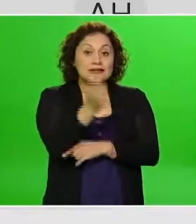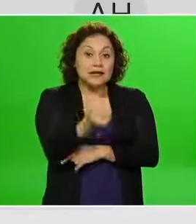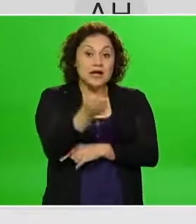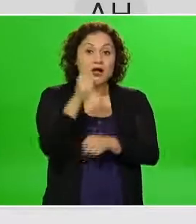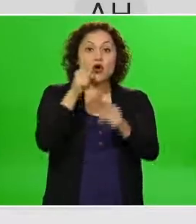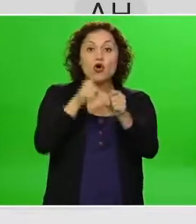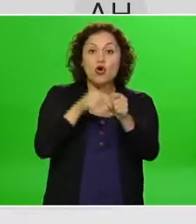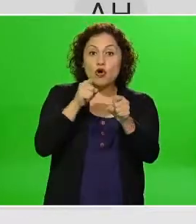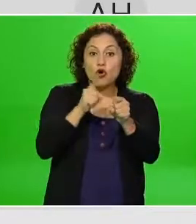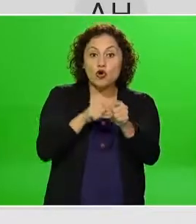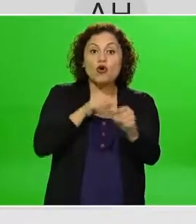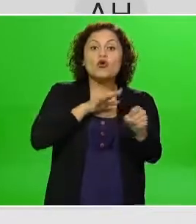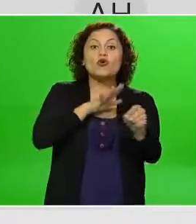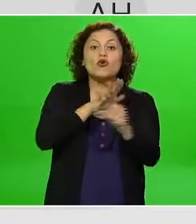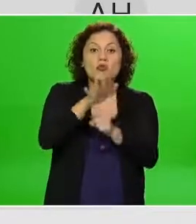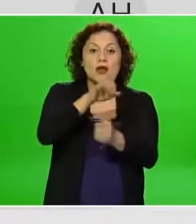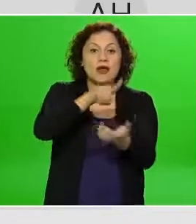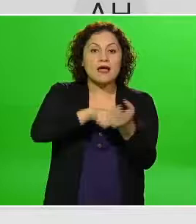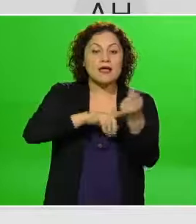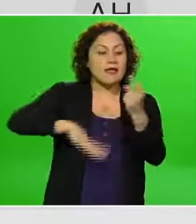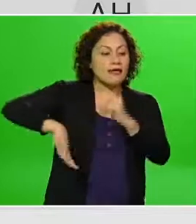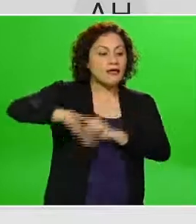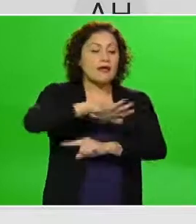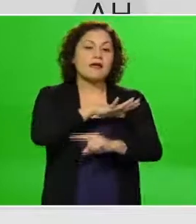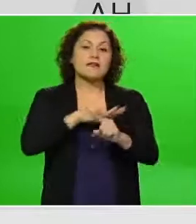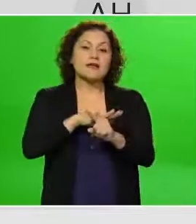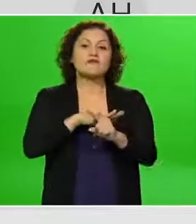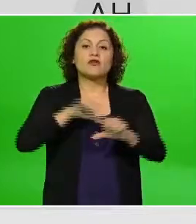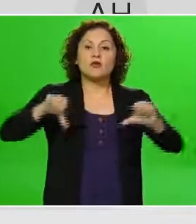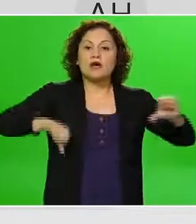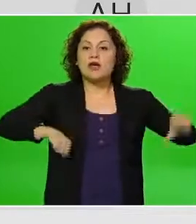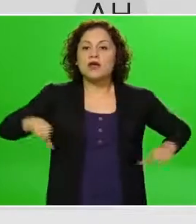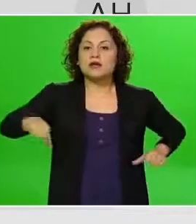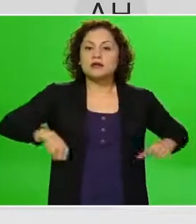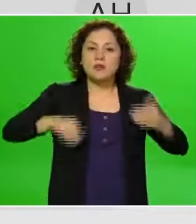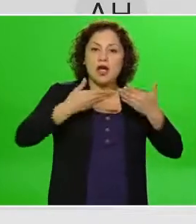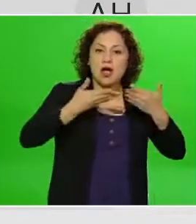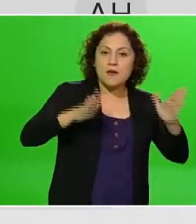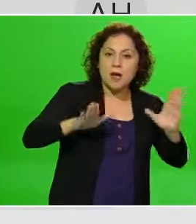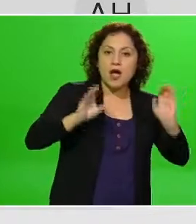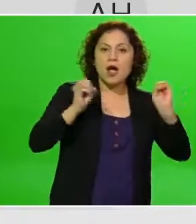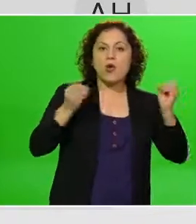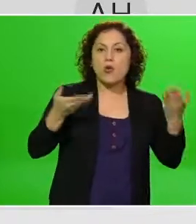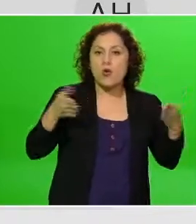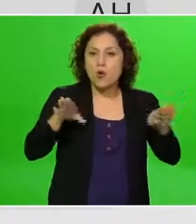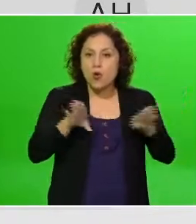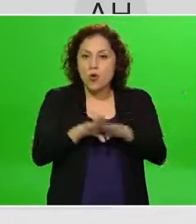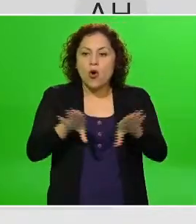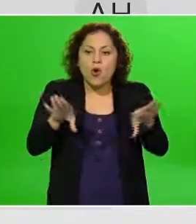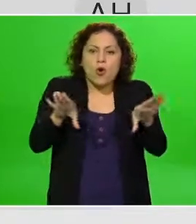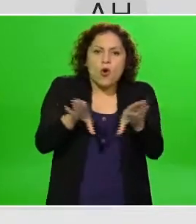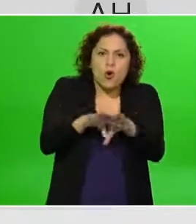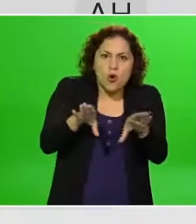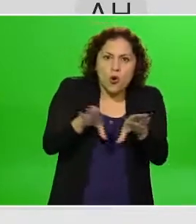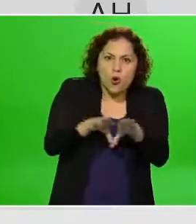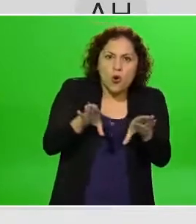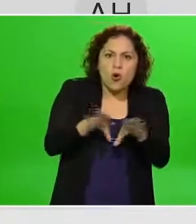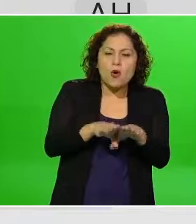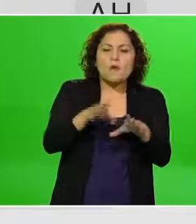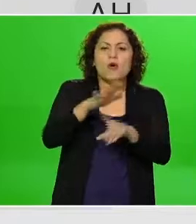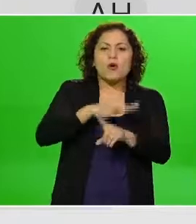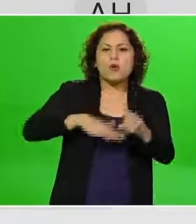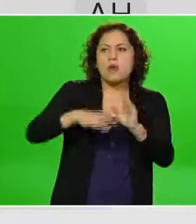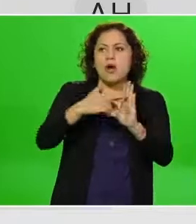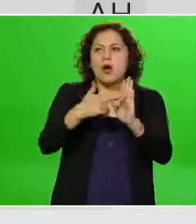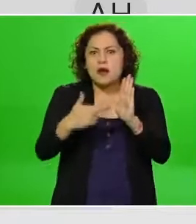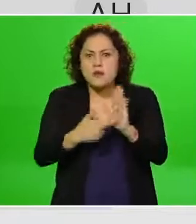generales de qué es lo que una entidad federativa puede implementar, puede abrir, puede activar cuando se encuentra en alguno de los niveles de